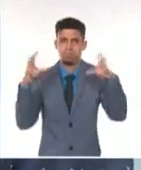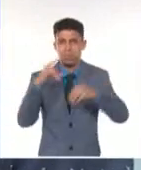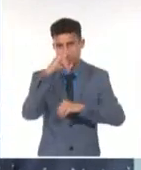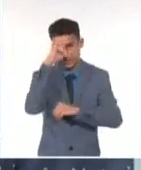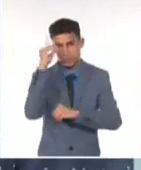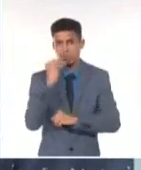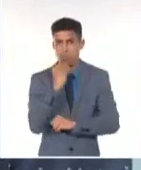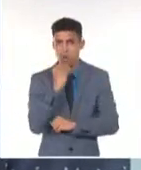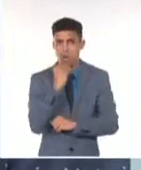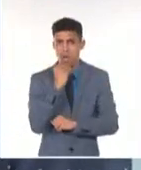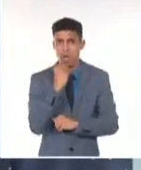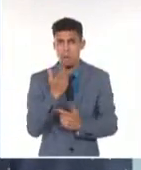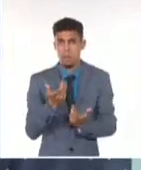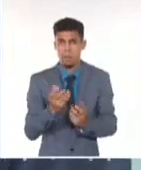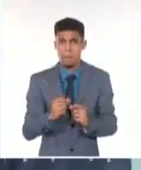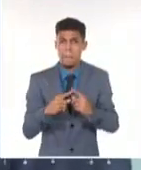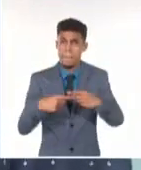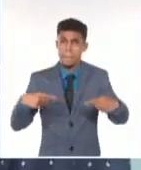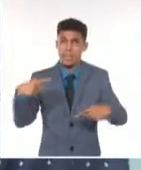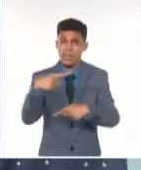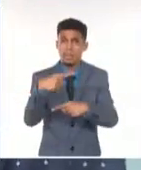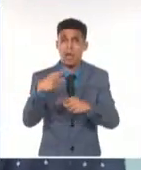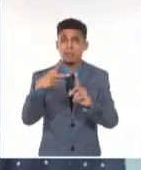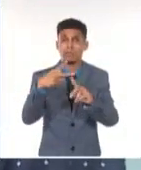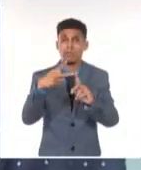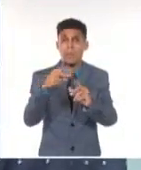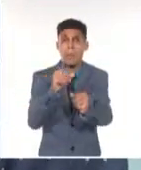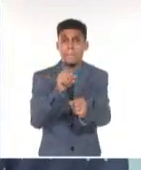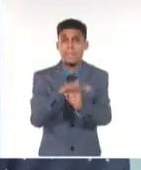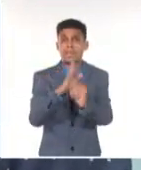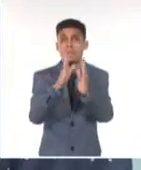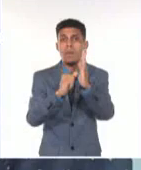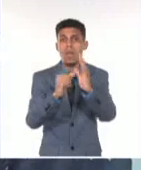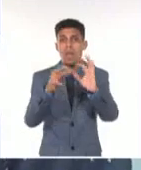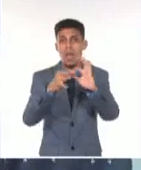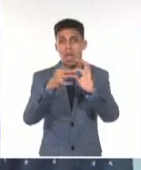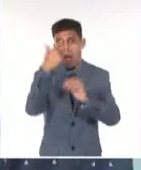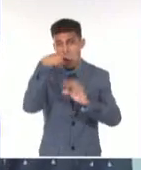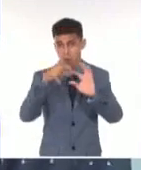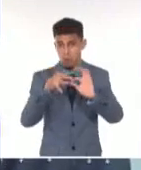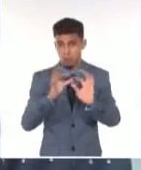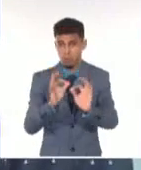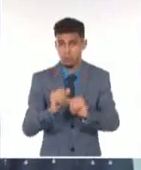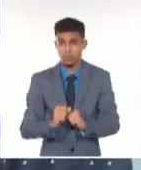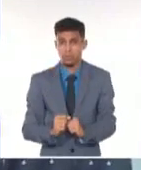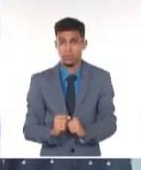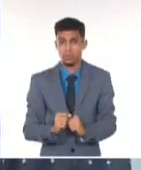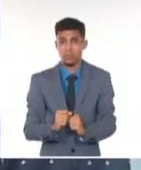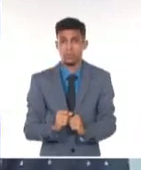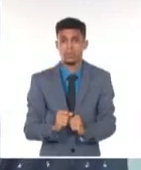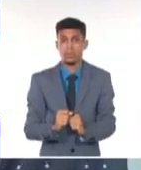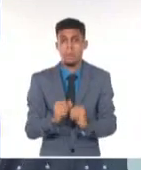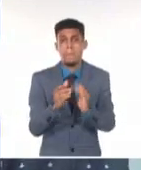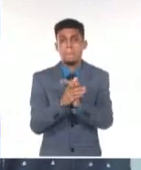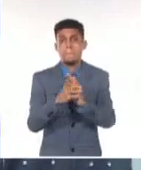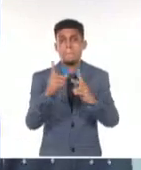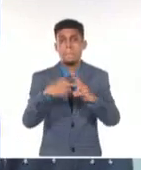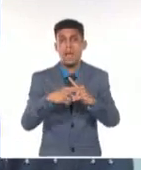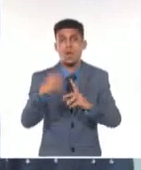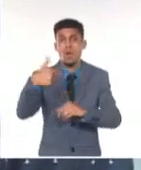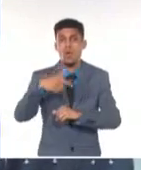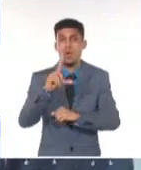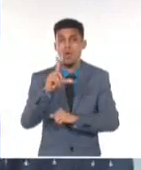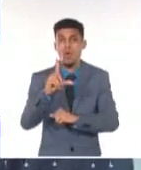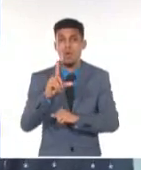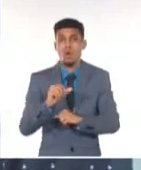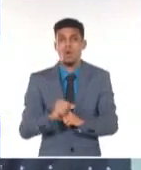Estamos hablando sobre todo en el segundo trimestre, a partir del mes de agosto, aunque en el primer trimestre, mayo-julio, en